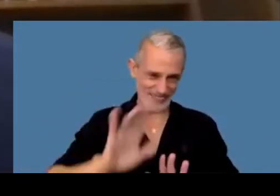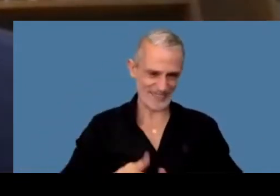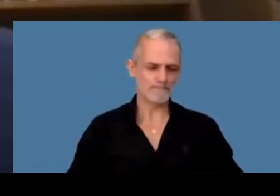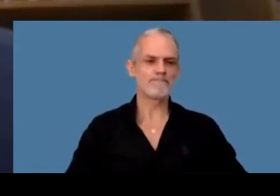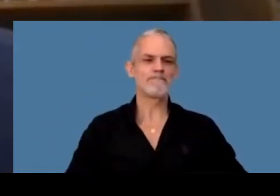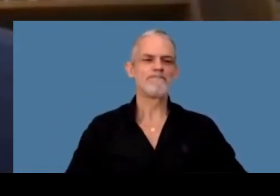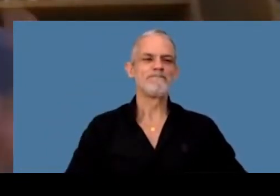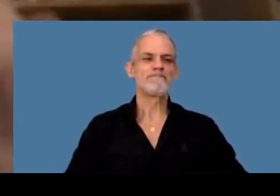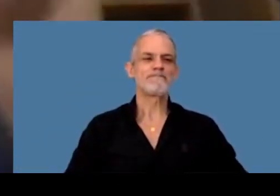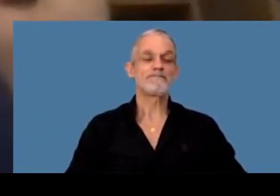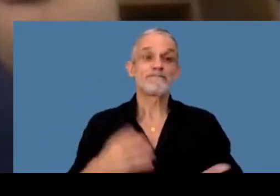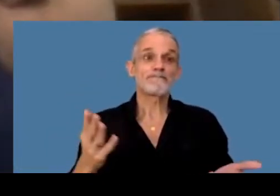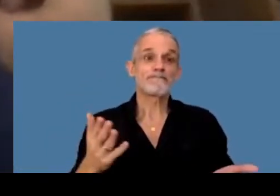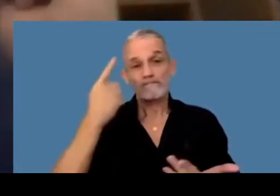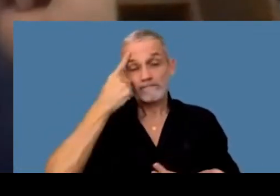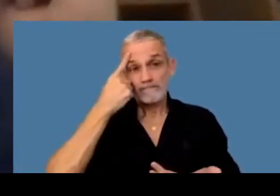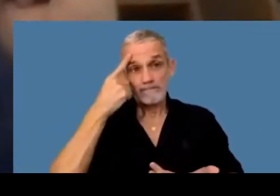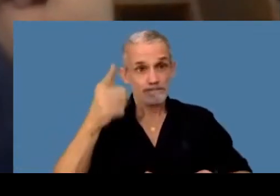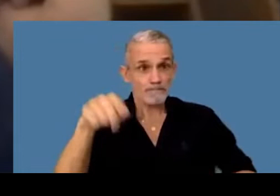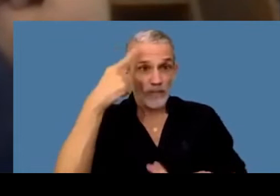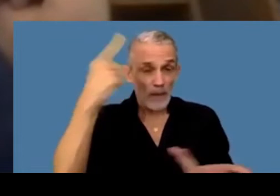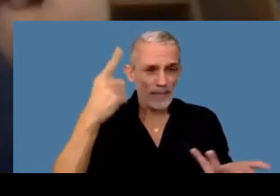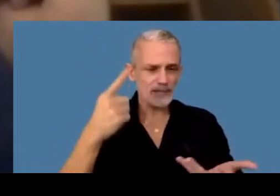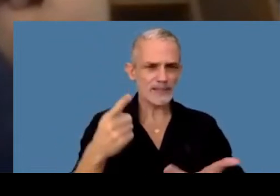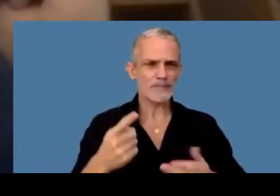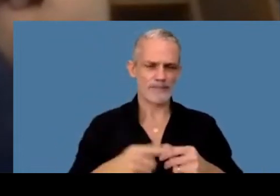si en cada